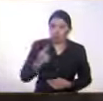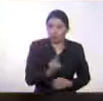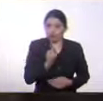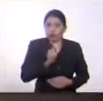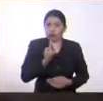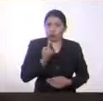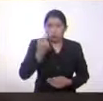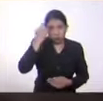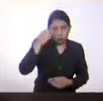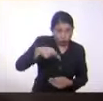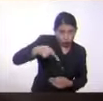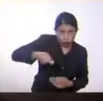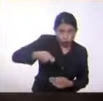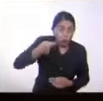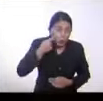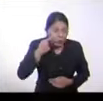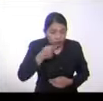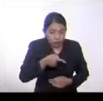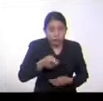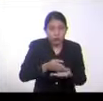crías.